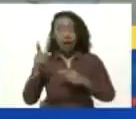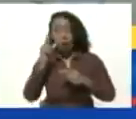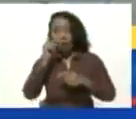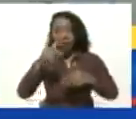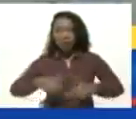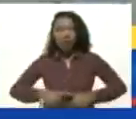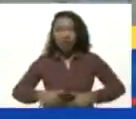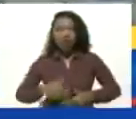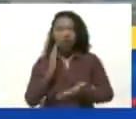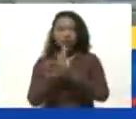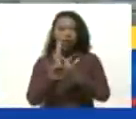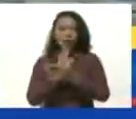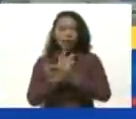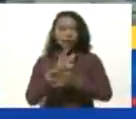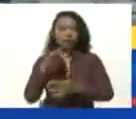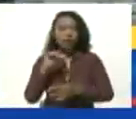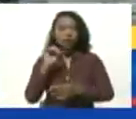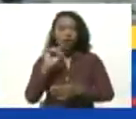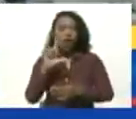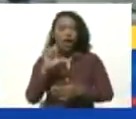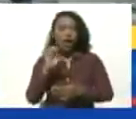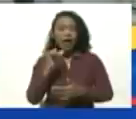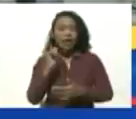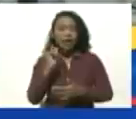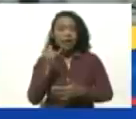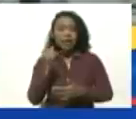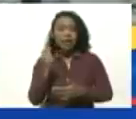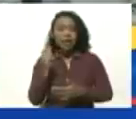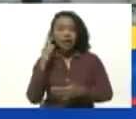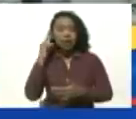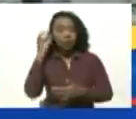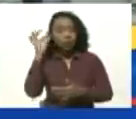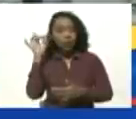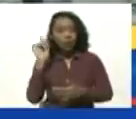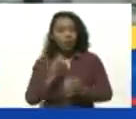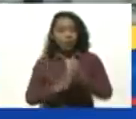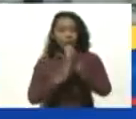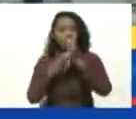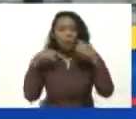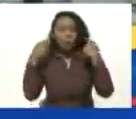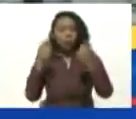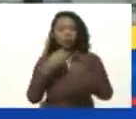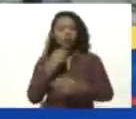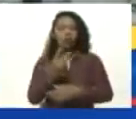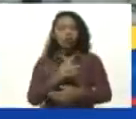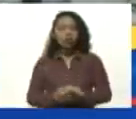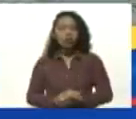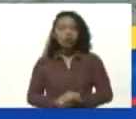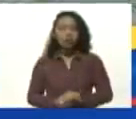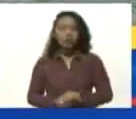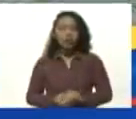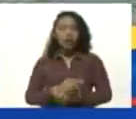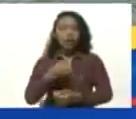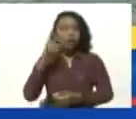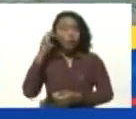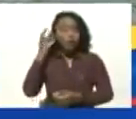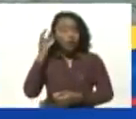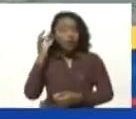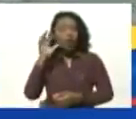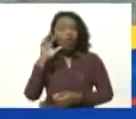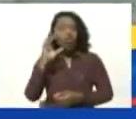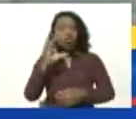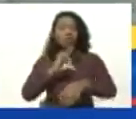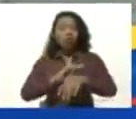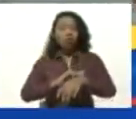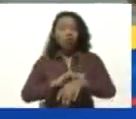A Yoleisa, líder y vocera popular, Yoleisa. A Rainer, doctora.